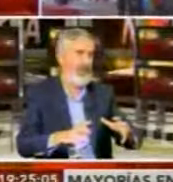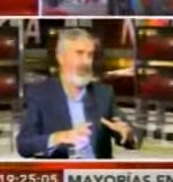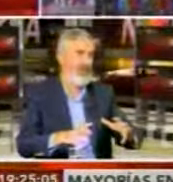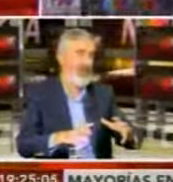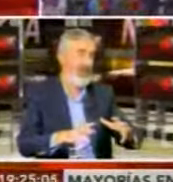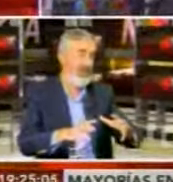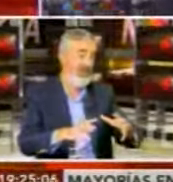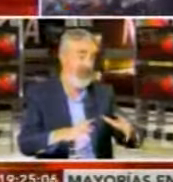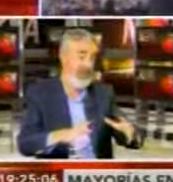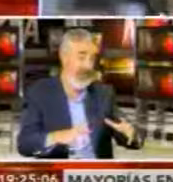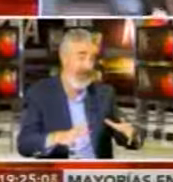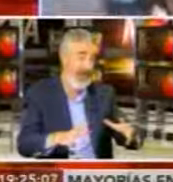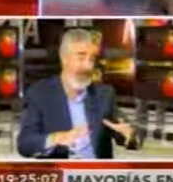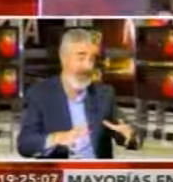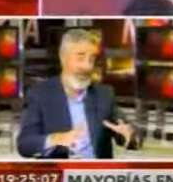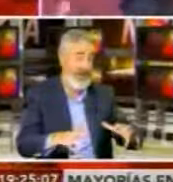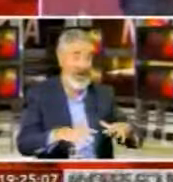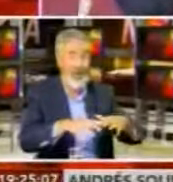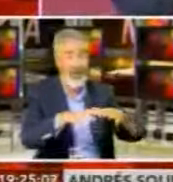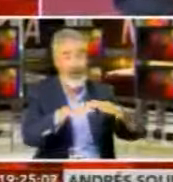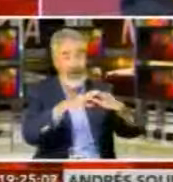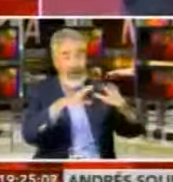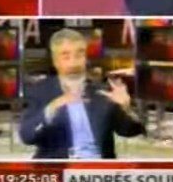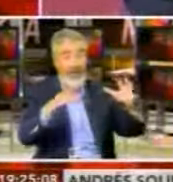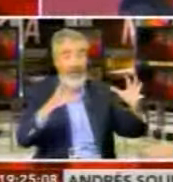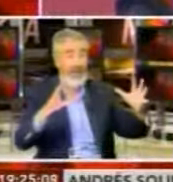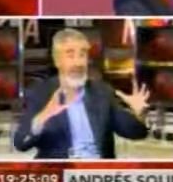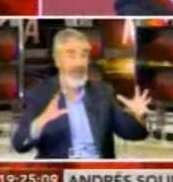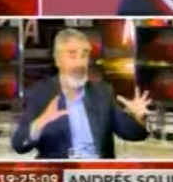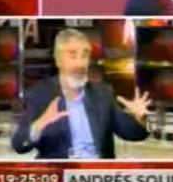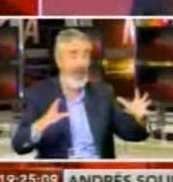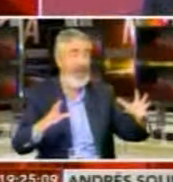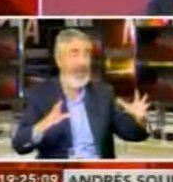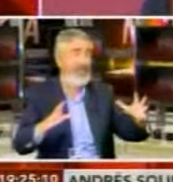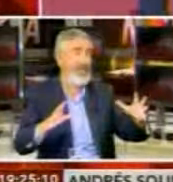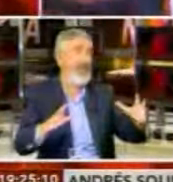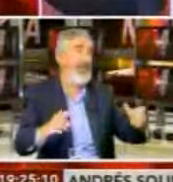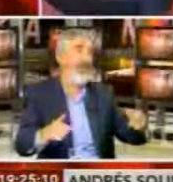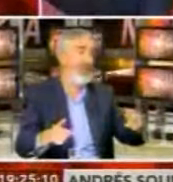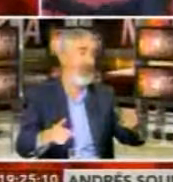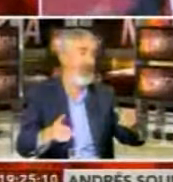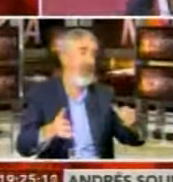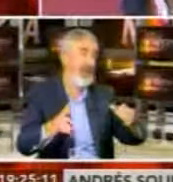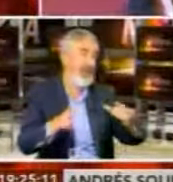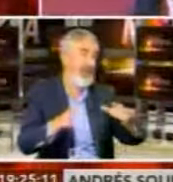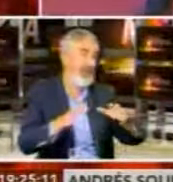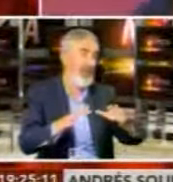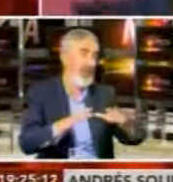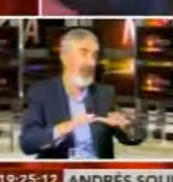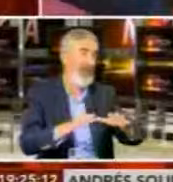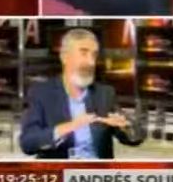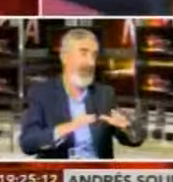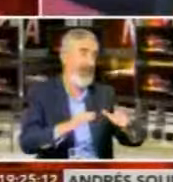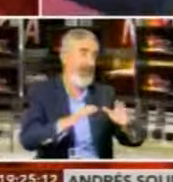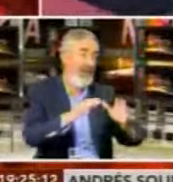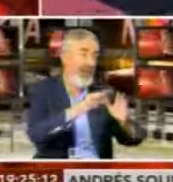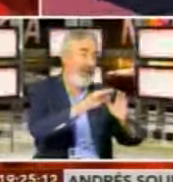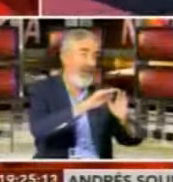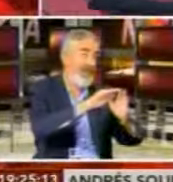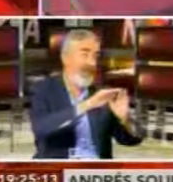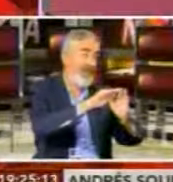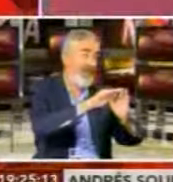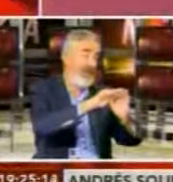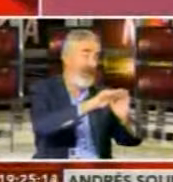su situación, por la situación económica particular, por lo que vislumbra la situación económica nacional, pero un factor muy importante.